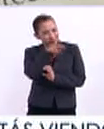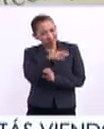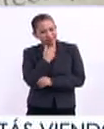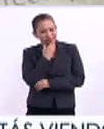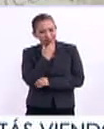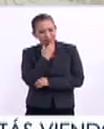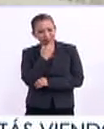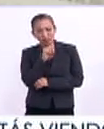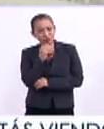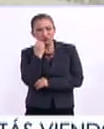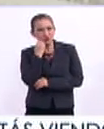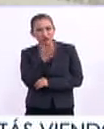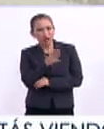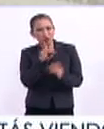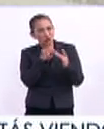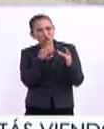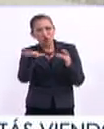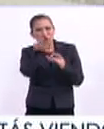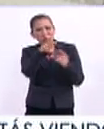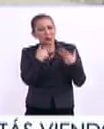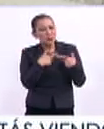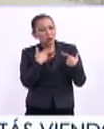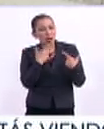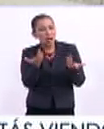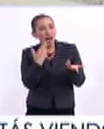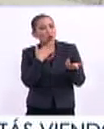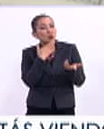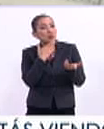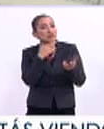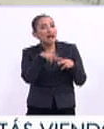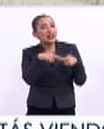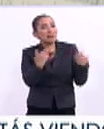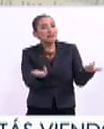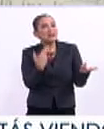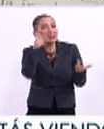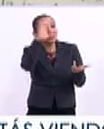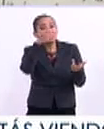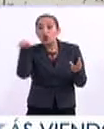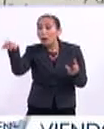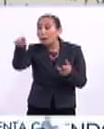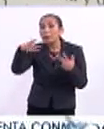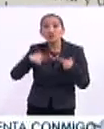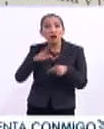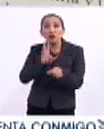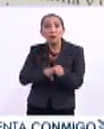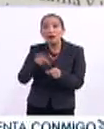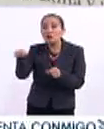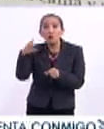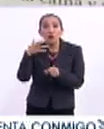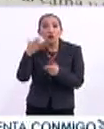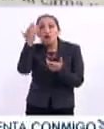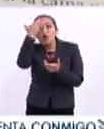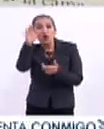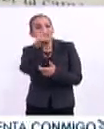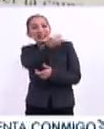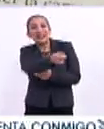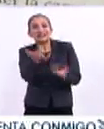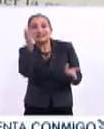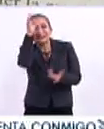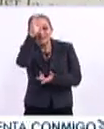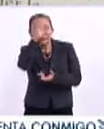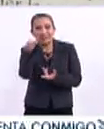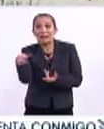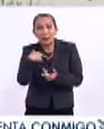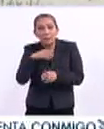realidad yo no quiero conectar con el público que consume las revistas de divulgación, sino con la gente que normalmente no consume divulgación. Entonces, más